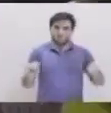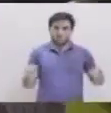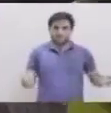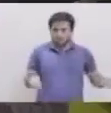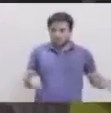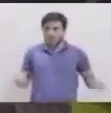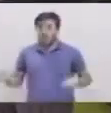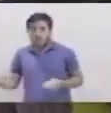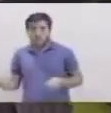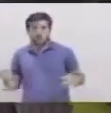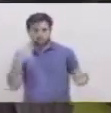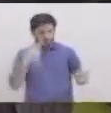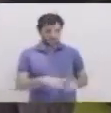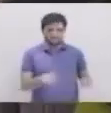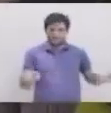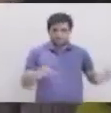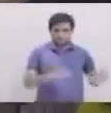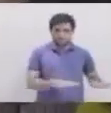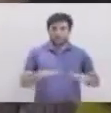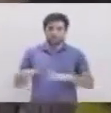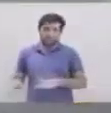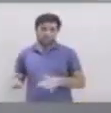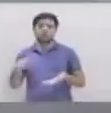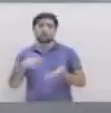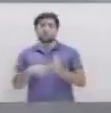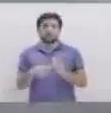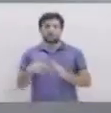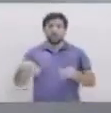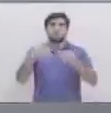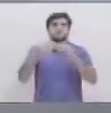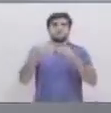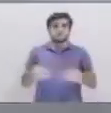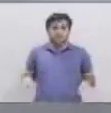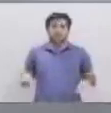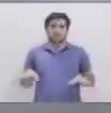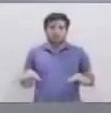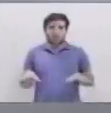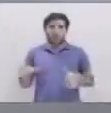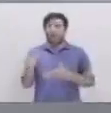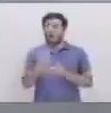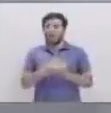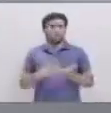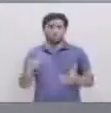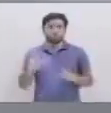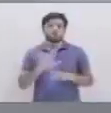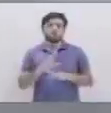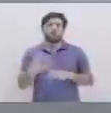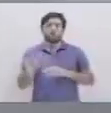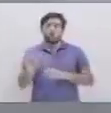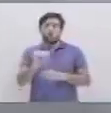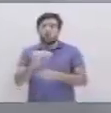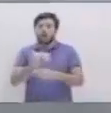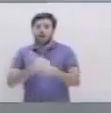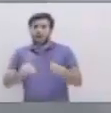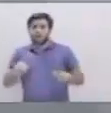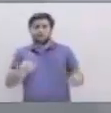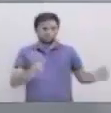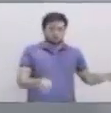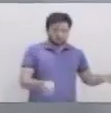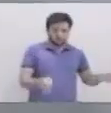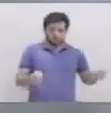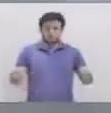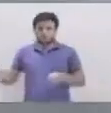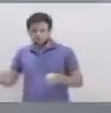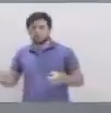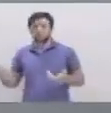va a llegar a detenerse eventualmente. Esto no quiere decir que vaya a perder energía. Lo que sucede es que se transforma, y esta vez va a